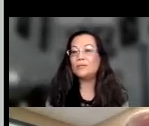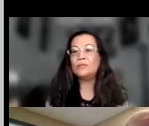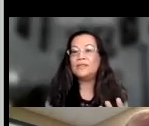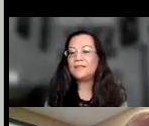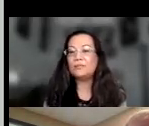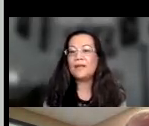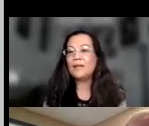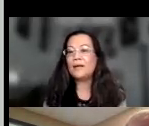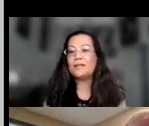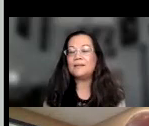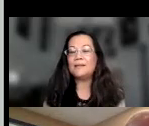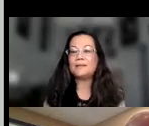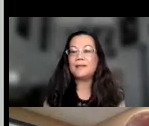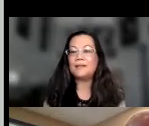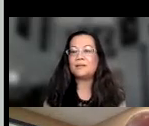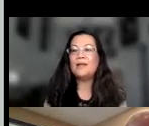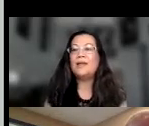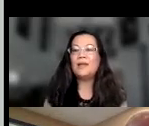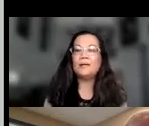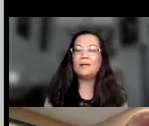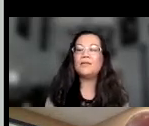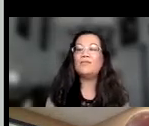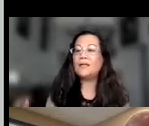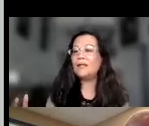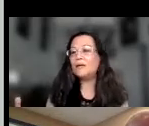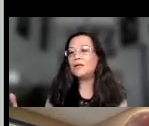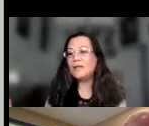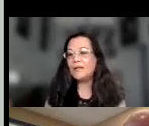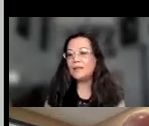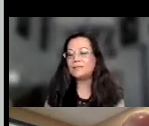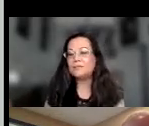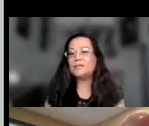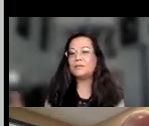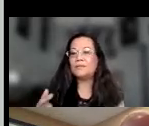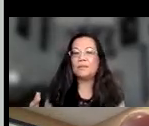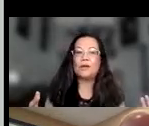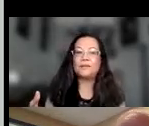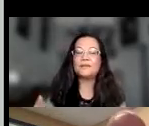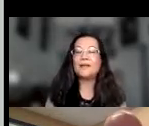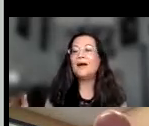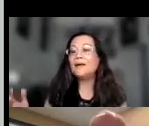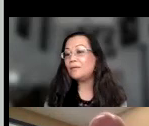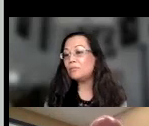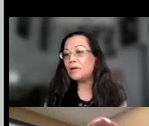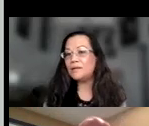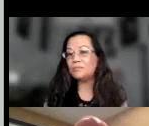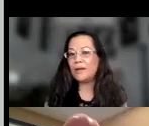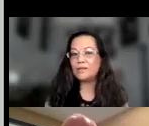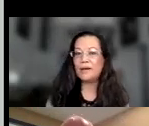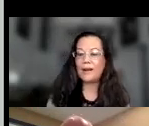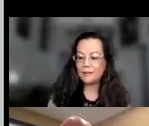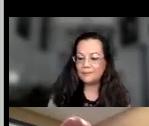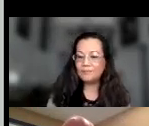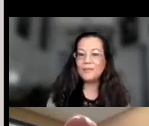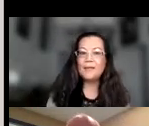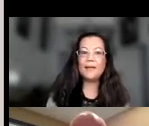pero sí es cierto que vemos que la legislación y todo el financiamiento que estamos haciendo es